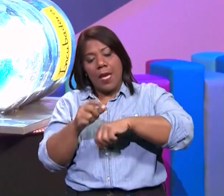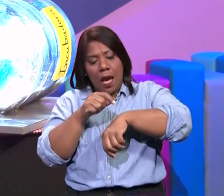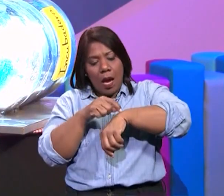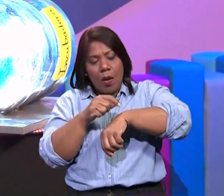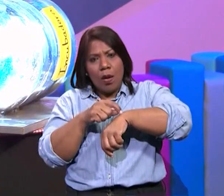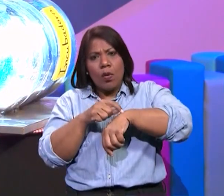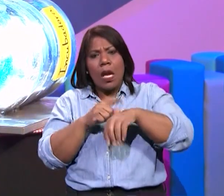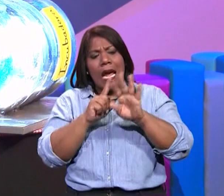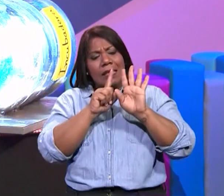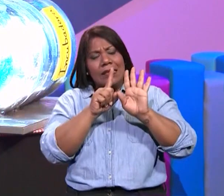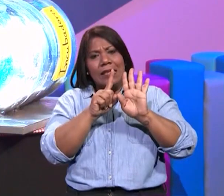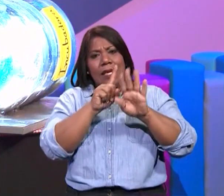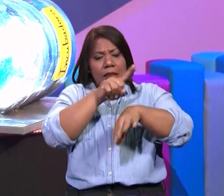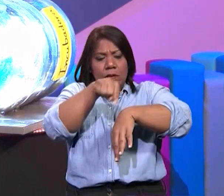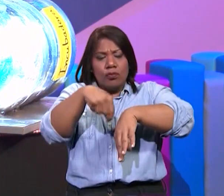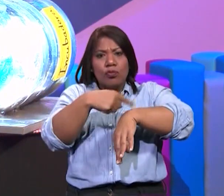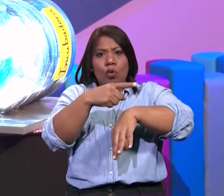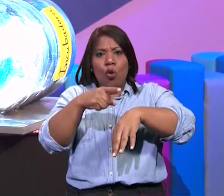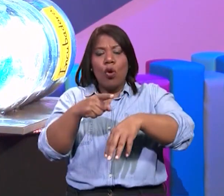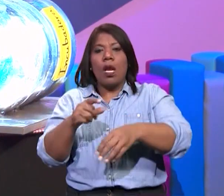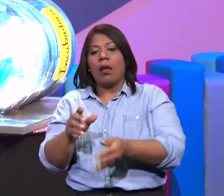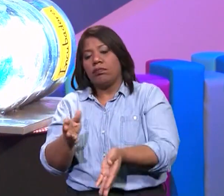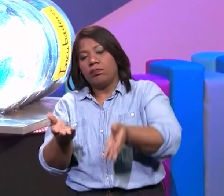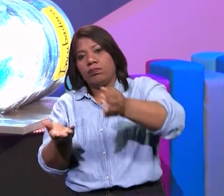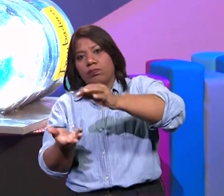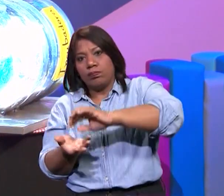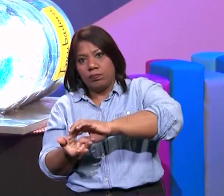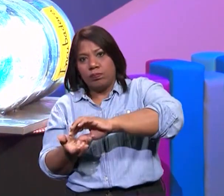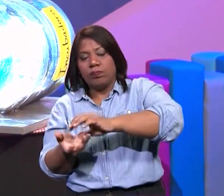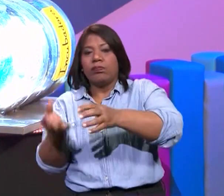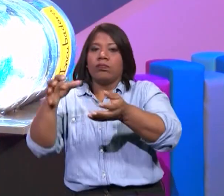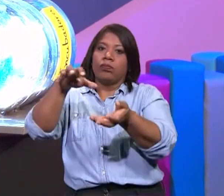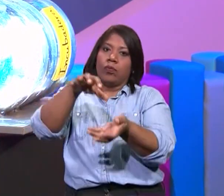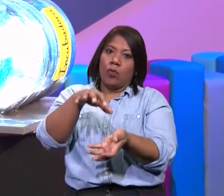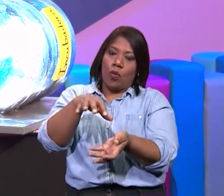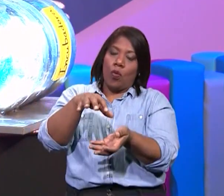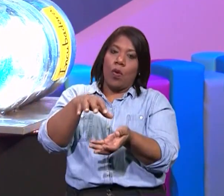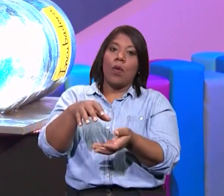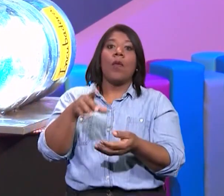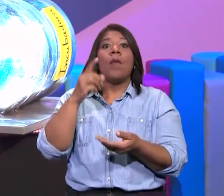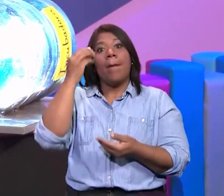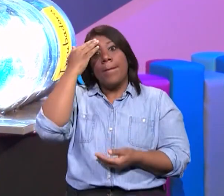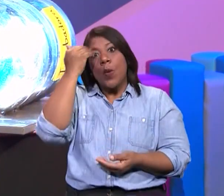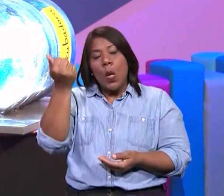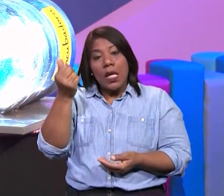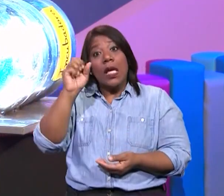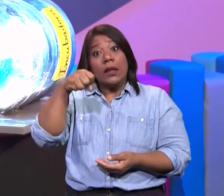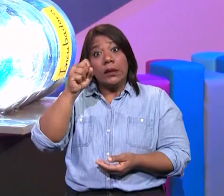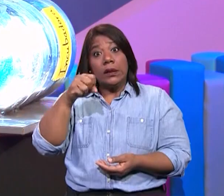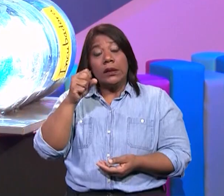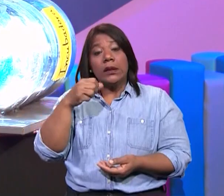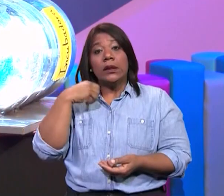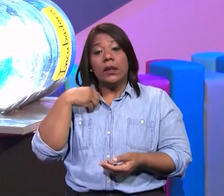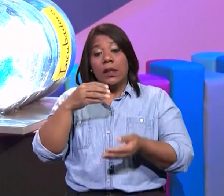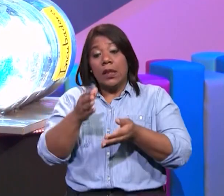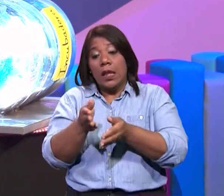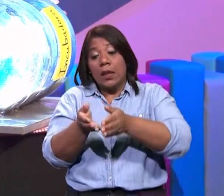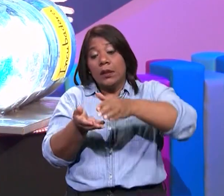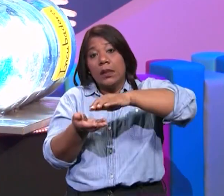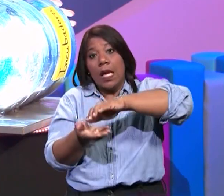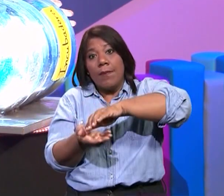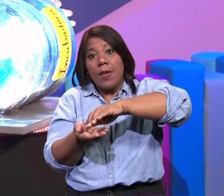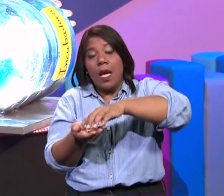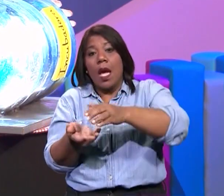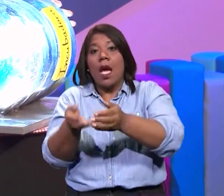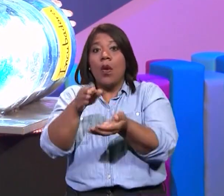horas, ¿verdad? Para que el desarrollo del pollito que está ahí adentro del embrión sea completo. Y este